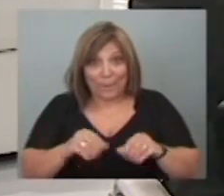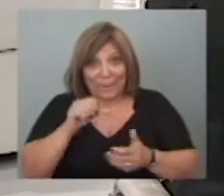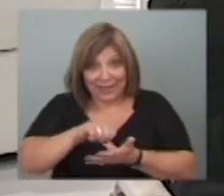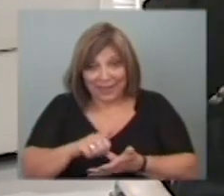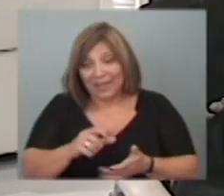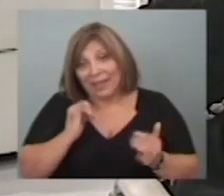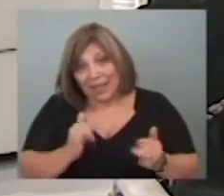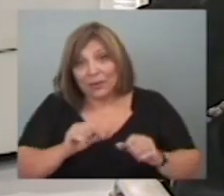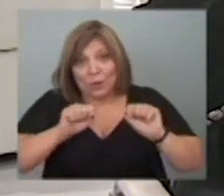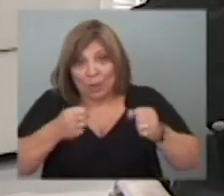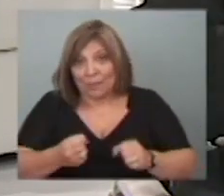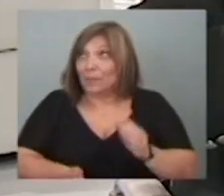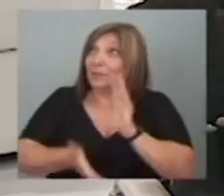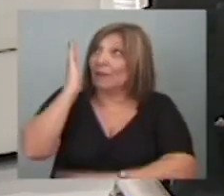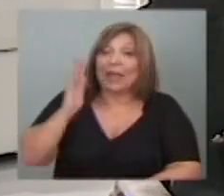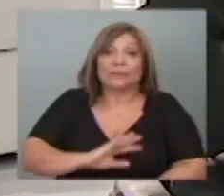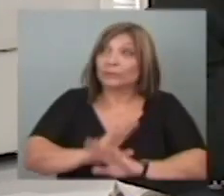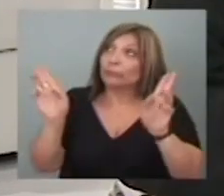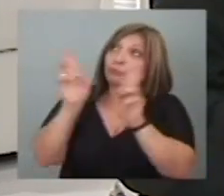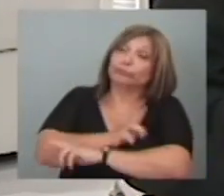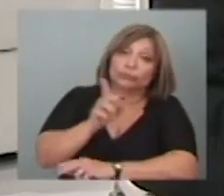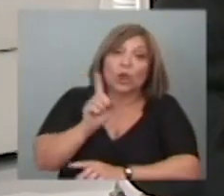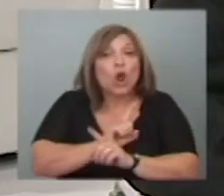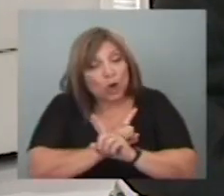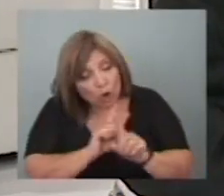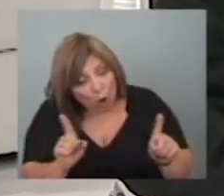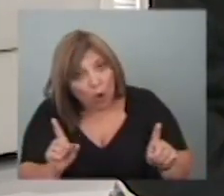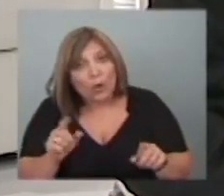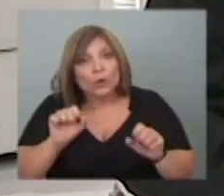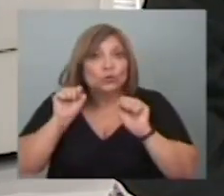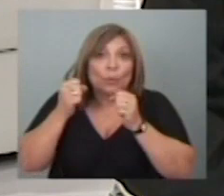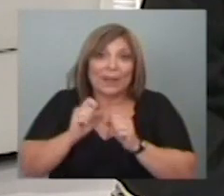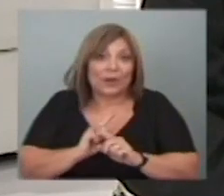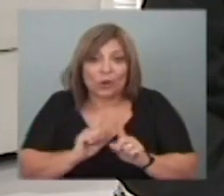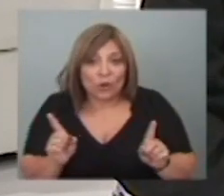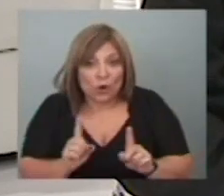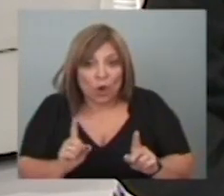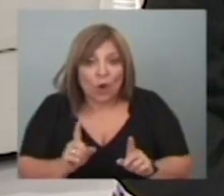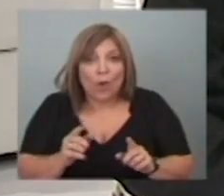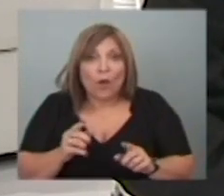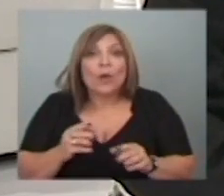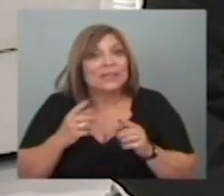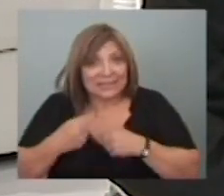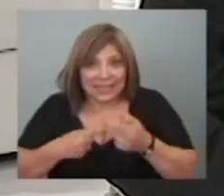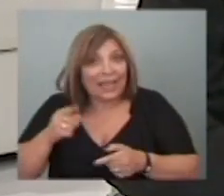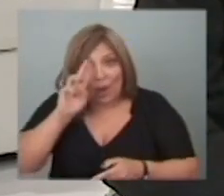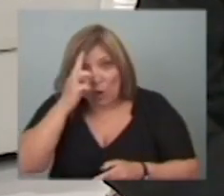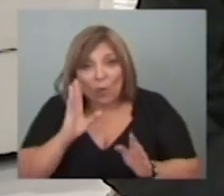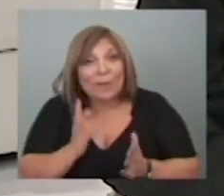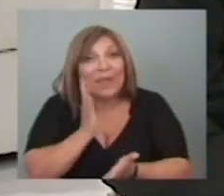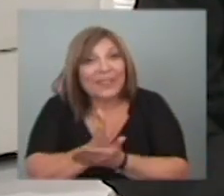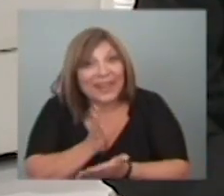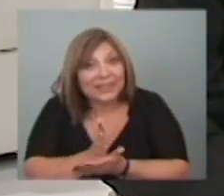no se va a suspender por el hecho de irse, porque no se suspende, no es una causal de suspensión, pero todos los